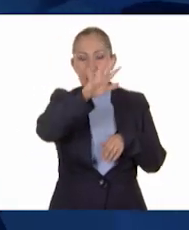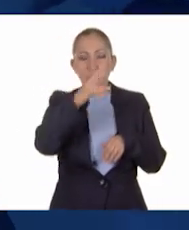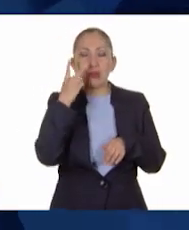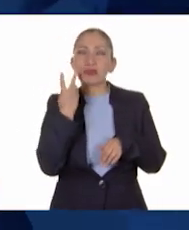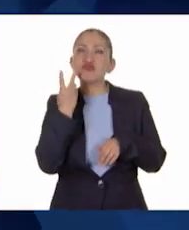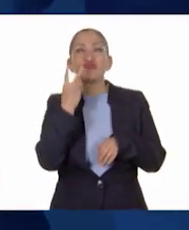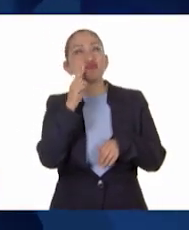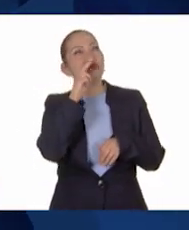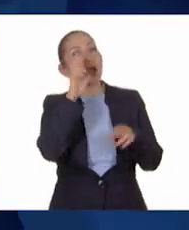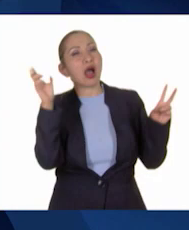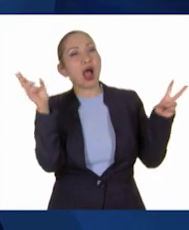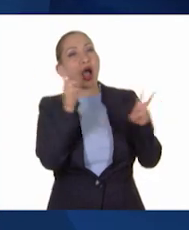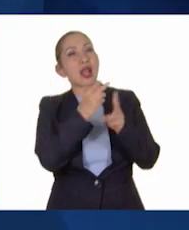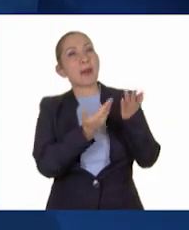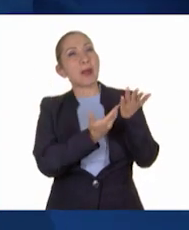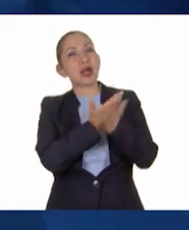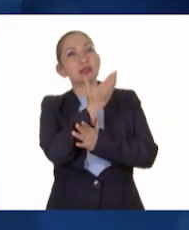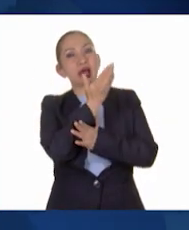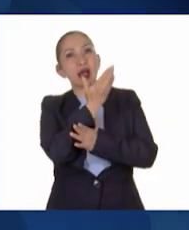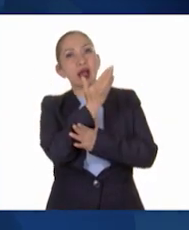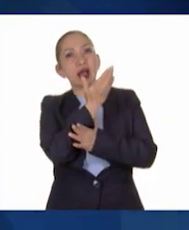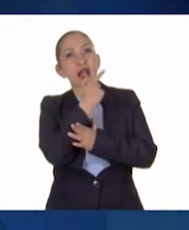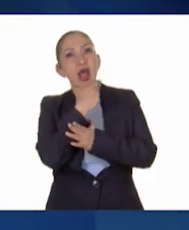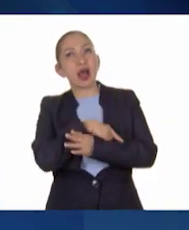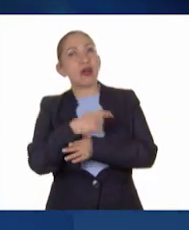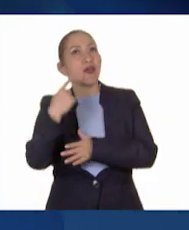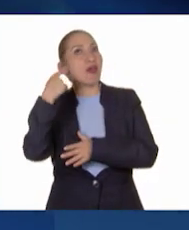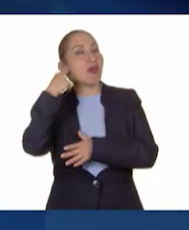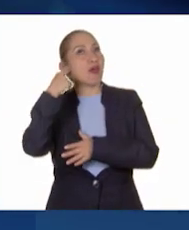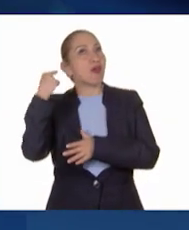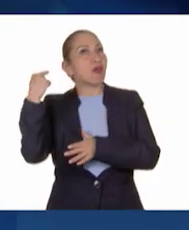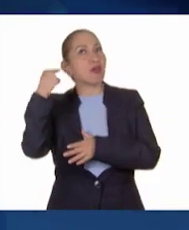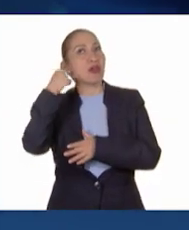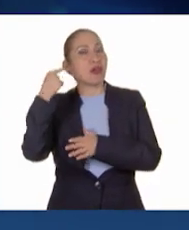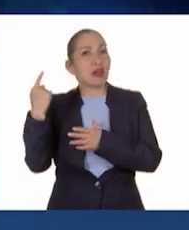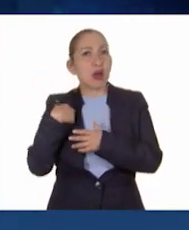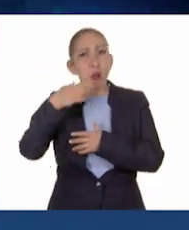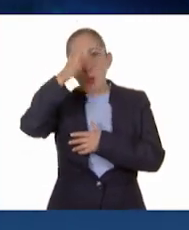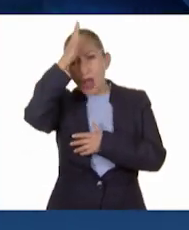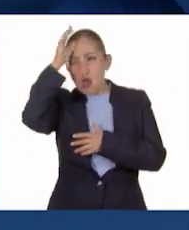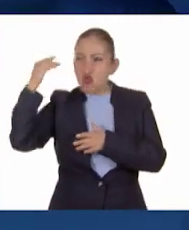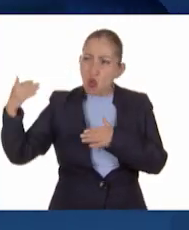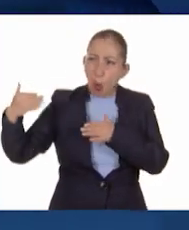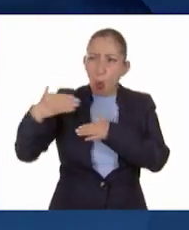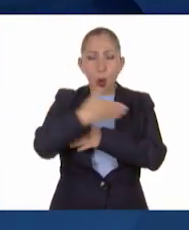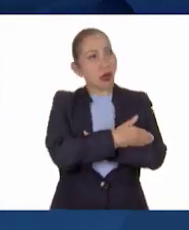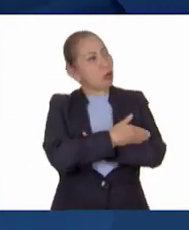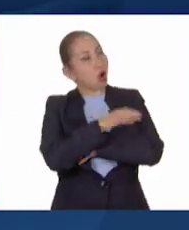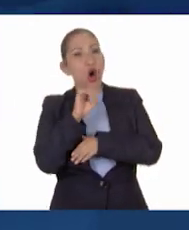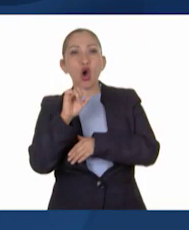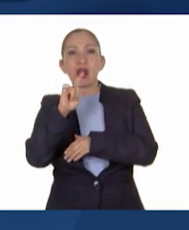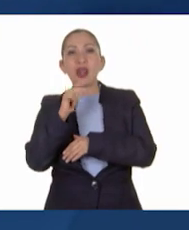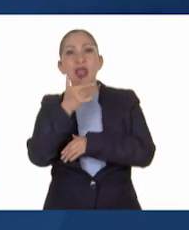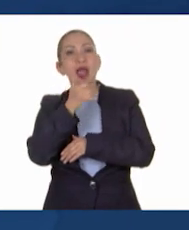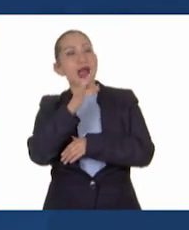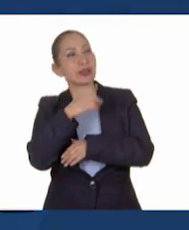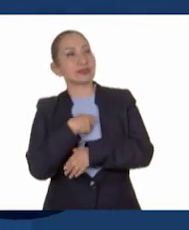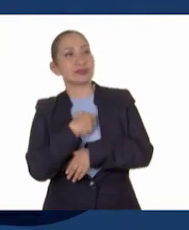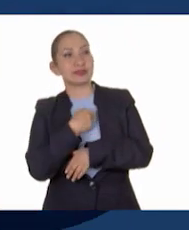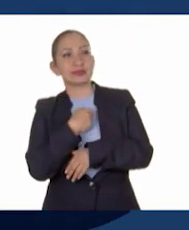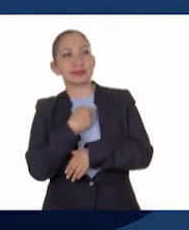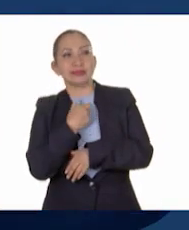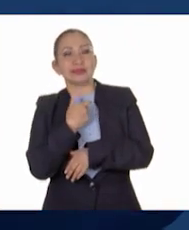de pronto el aire matutino fue atravesado por el sonido y la furia de los bomberos. Olegario sonrió de modo